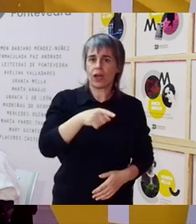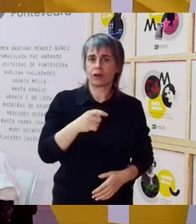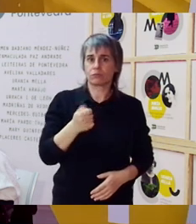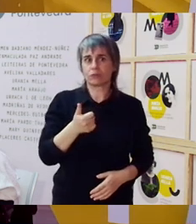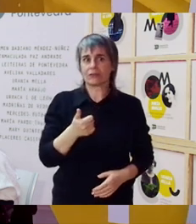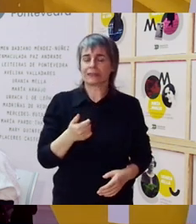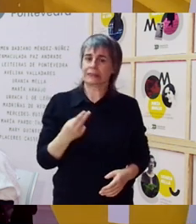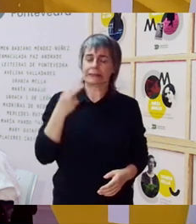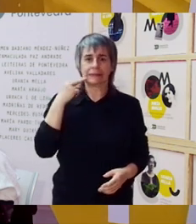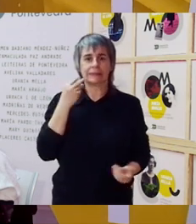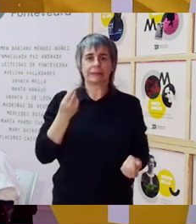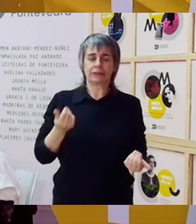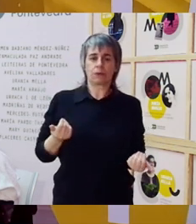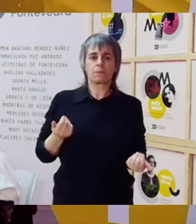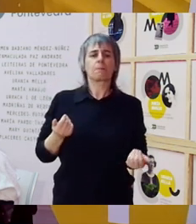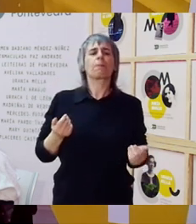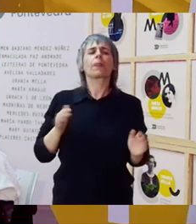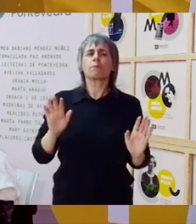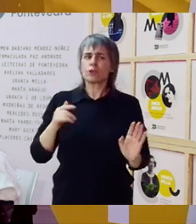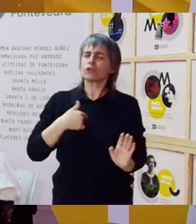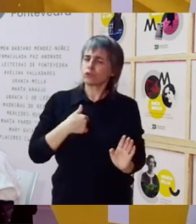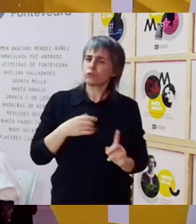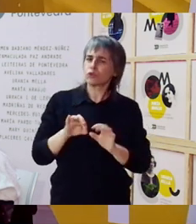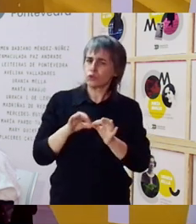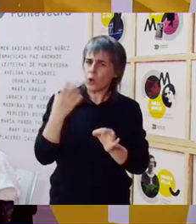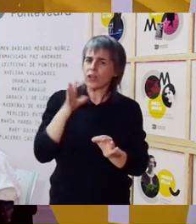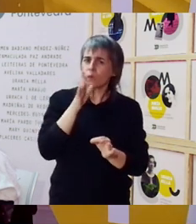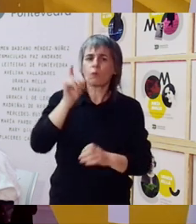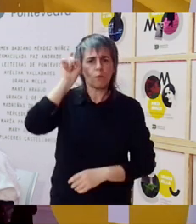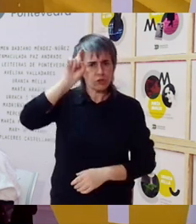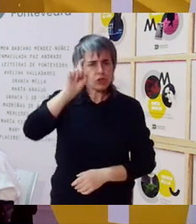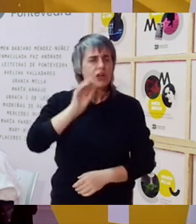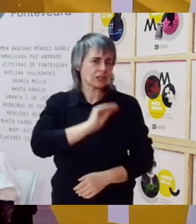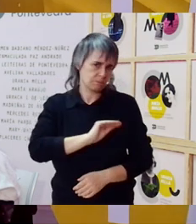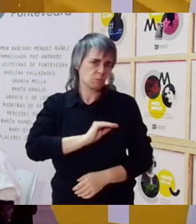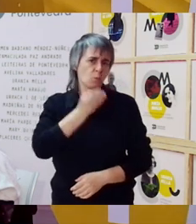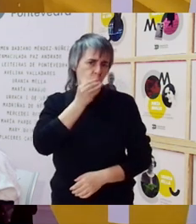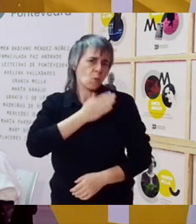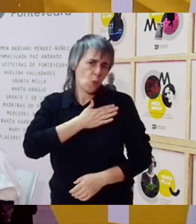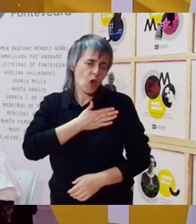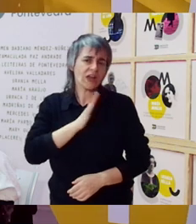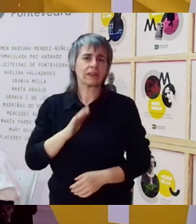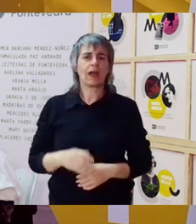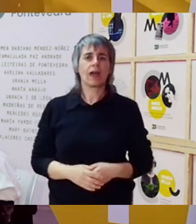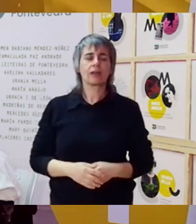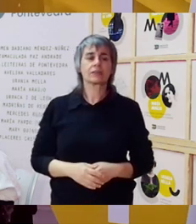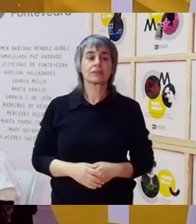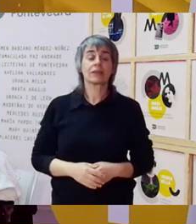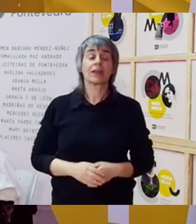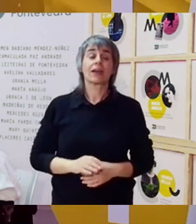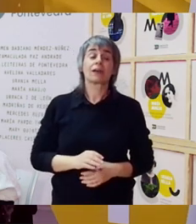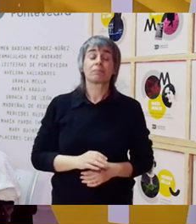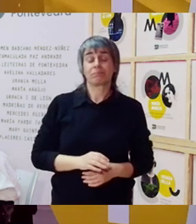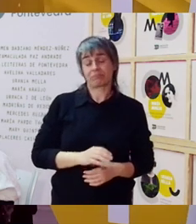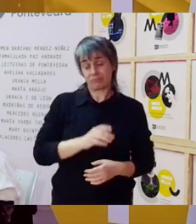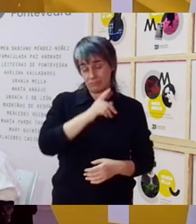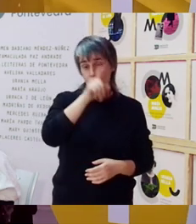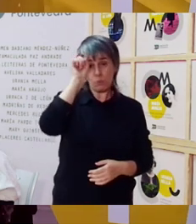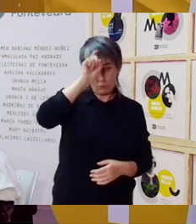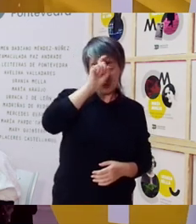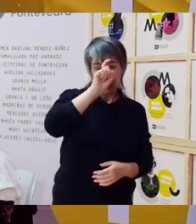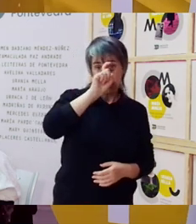pero bueno, ainda dei cunhas maestras bastante boas, porque chamábona a